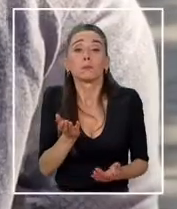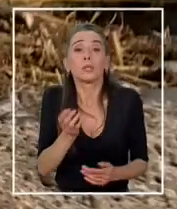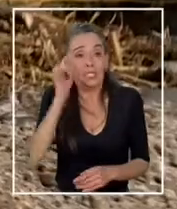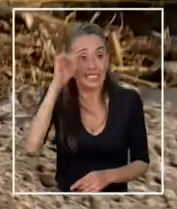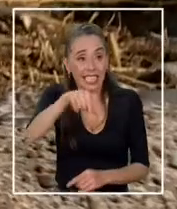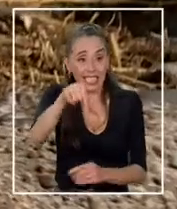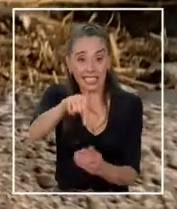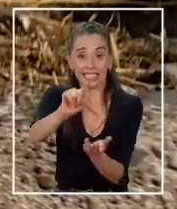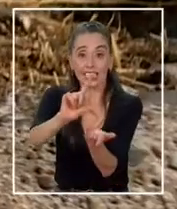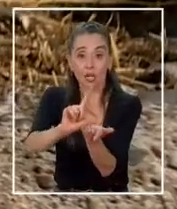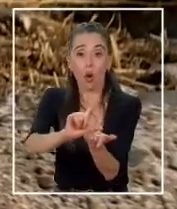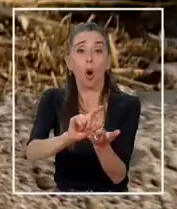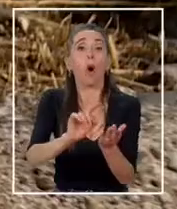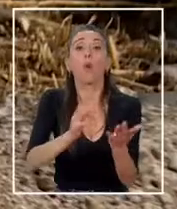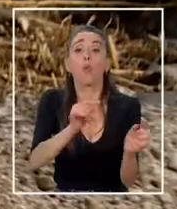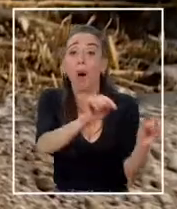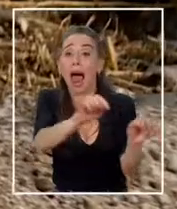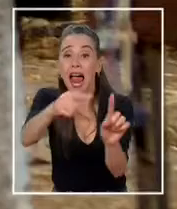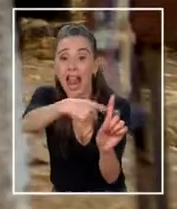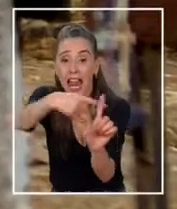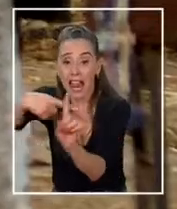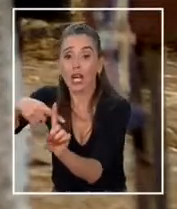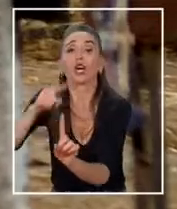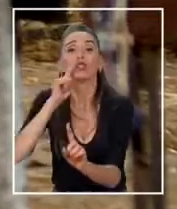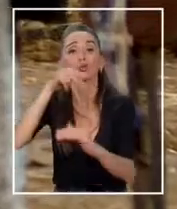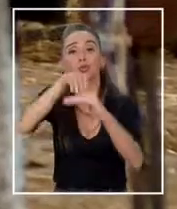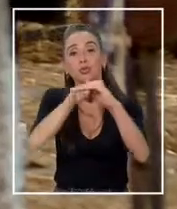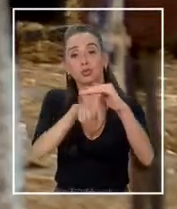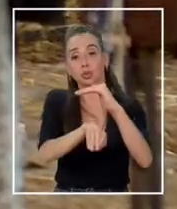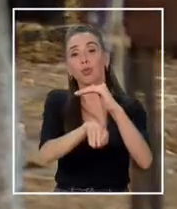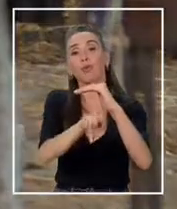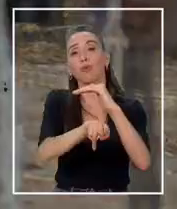este lugar, en una de ellas estuvo.